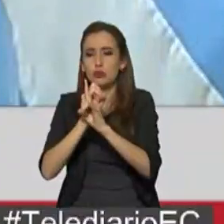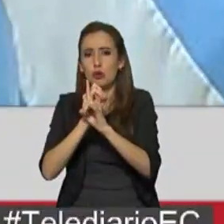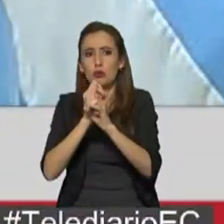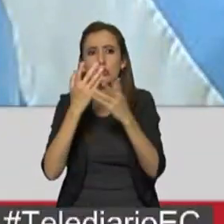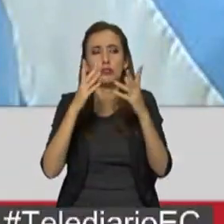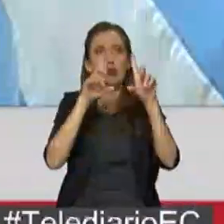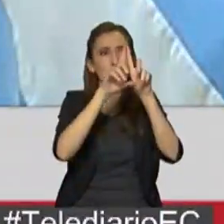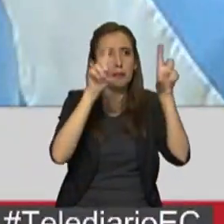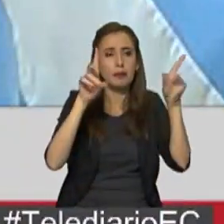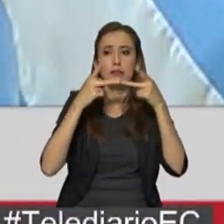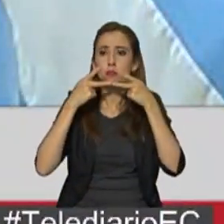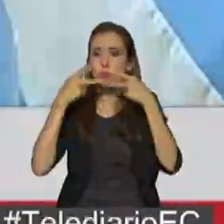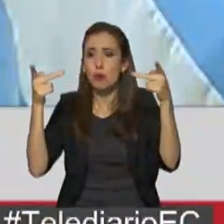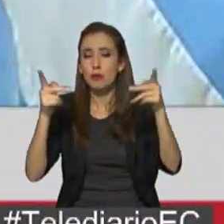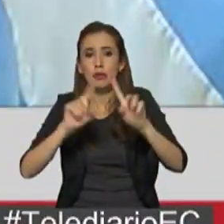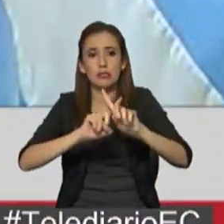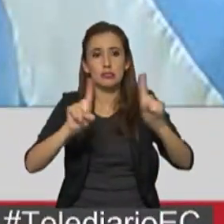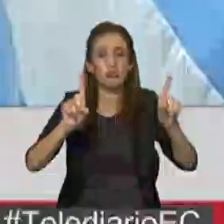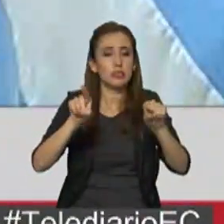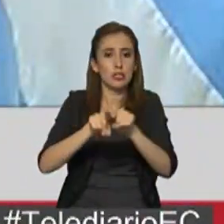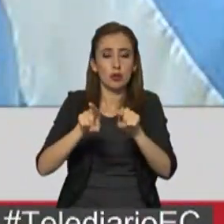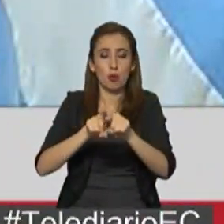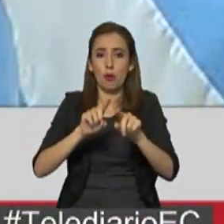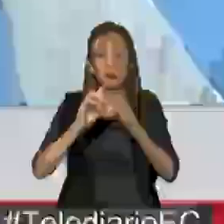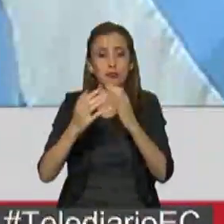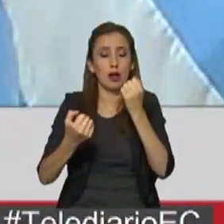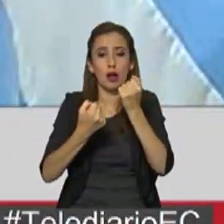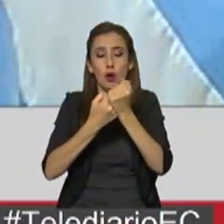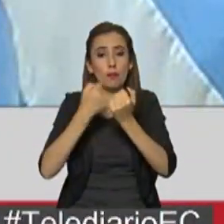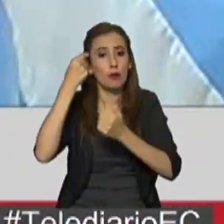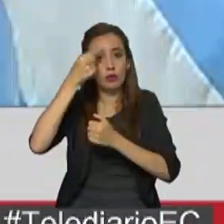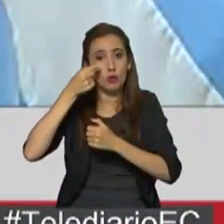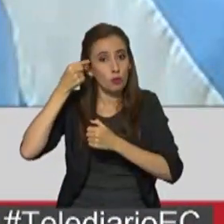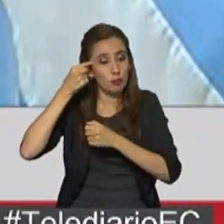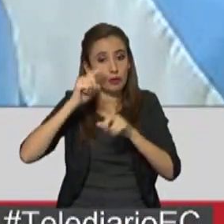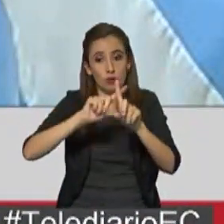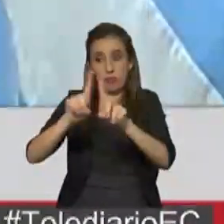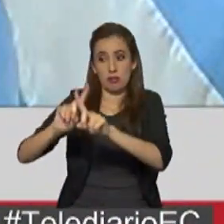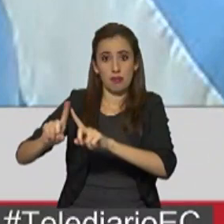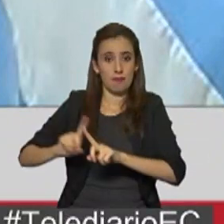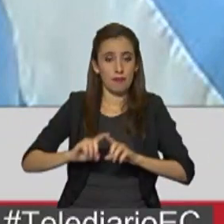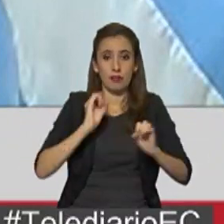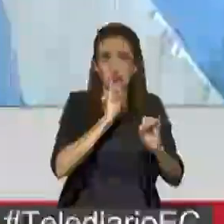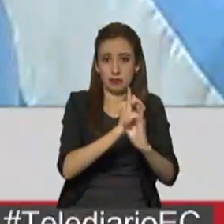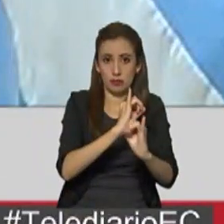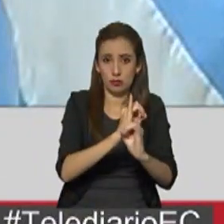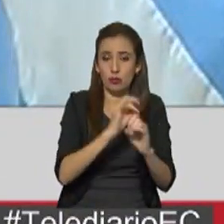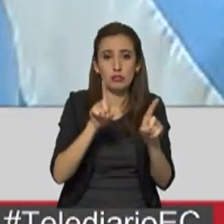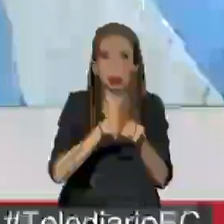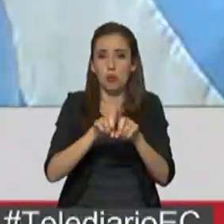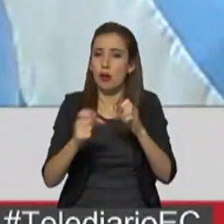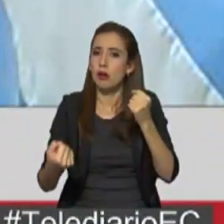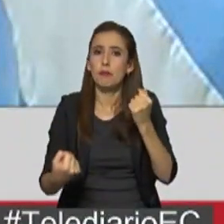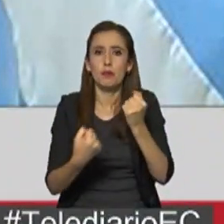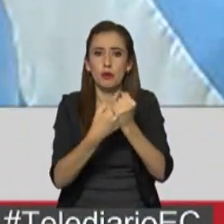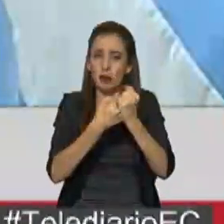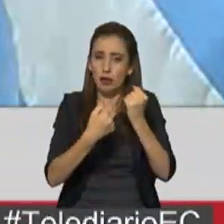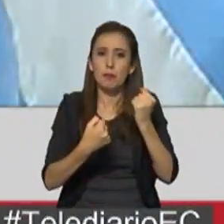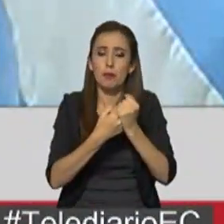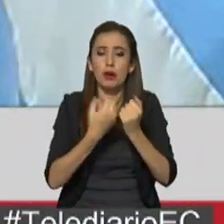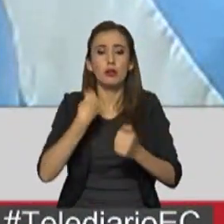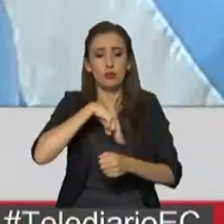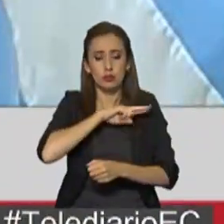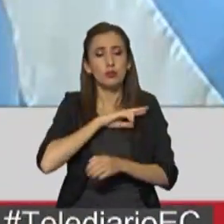las diferentes diferentes instituciones del estado tienen que aportar estamos totalmente dispuestos